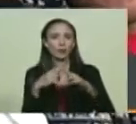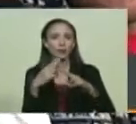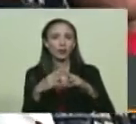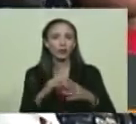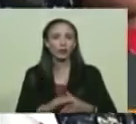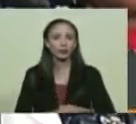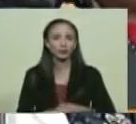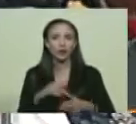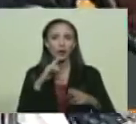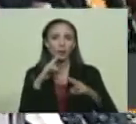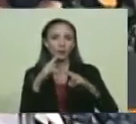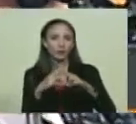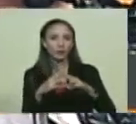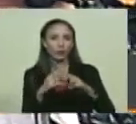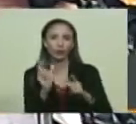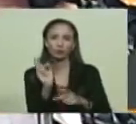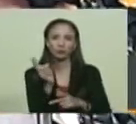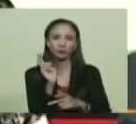De Sicilia.